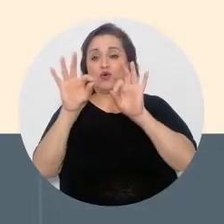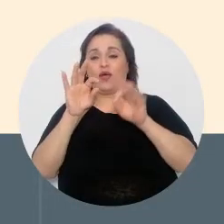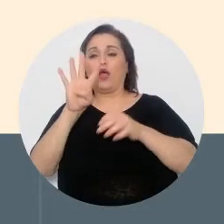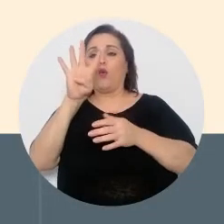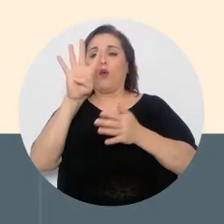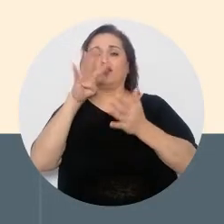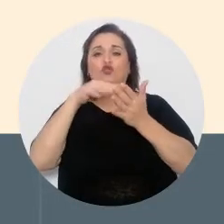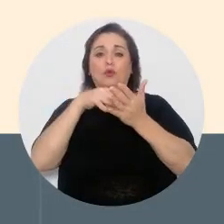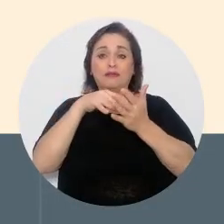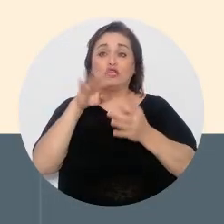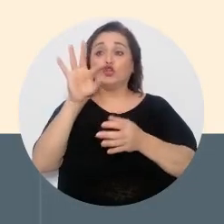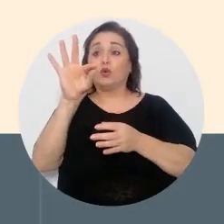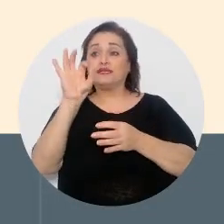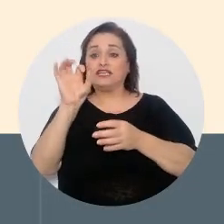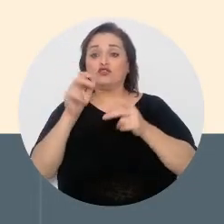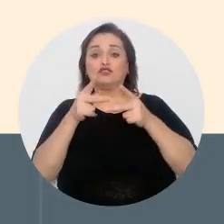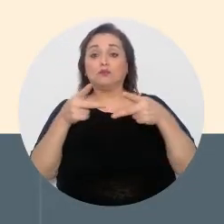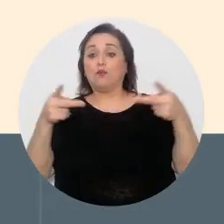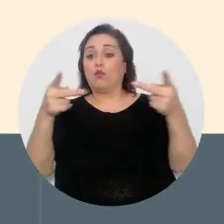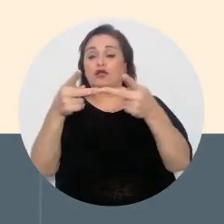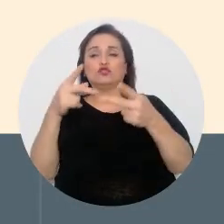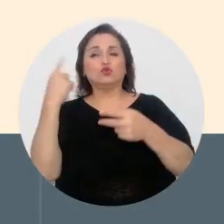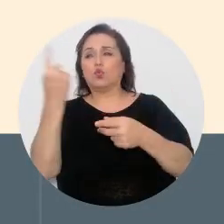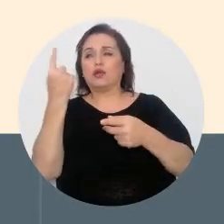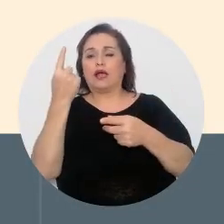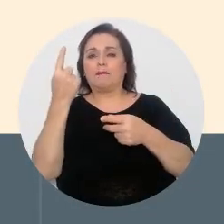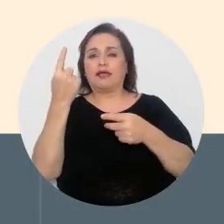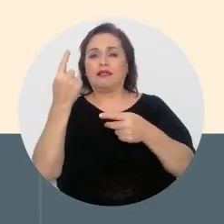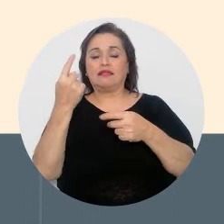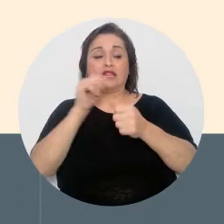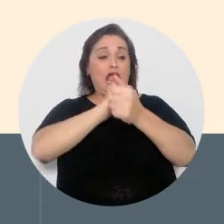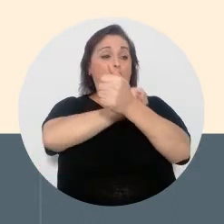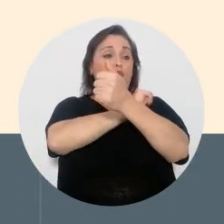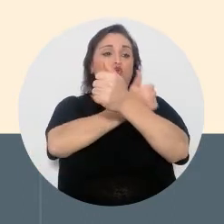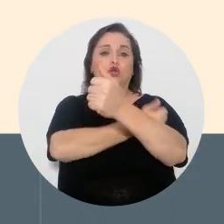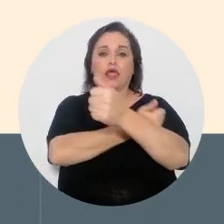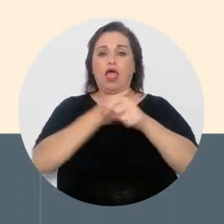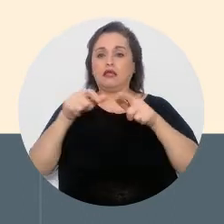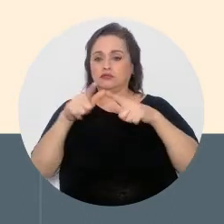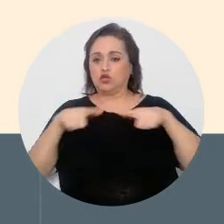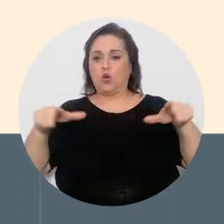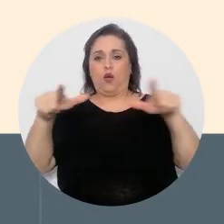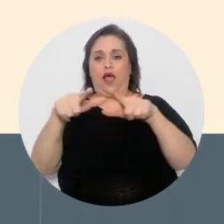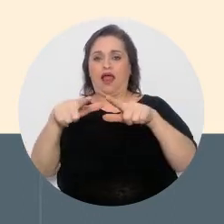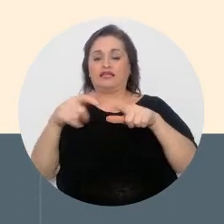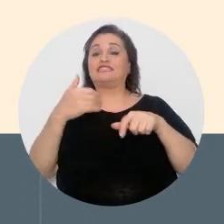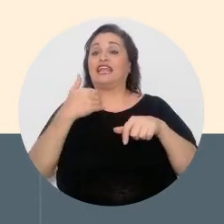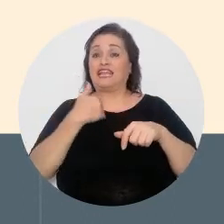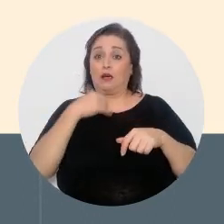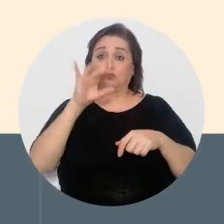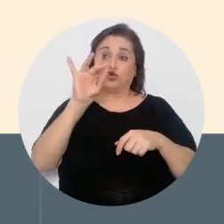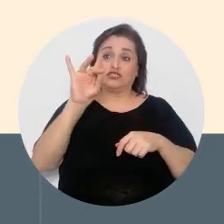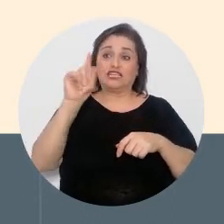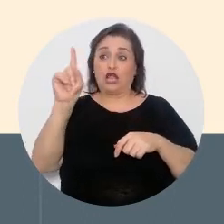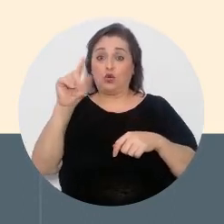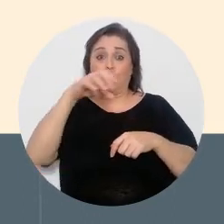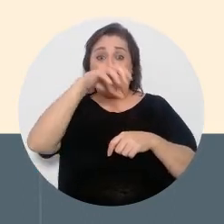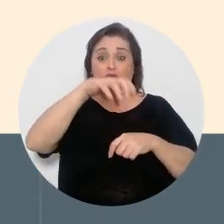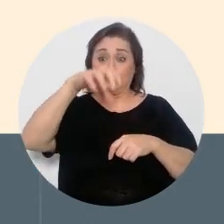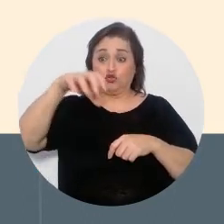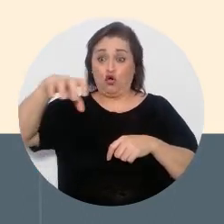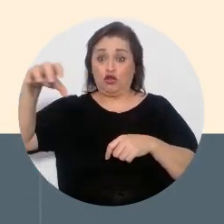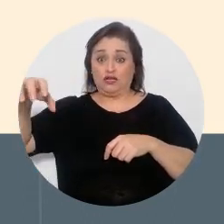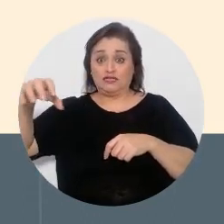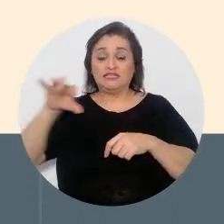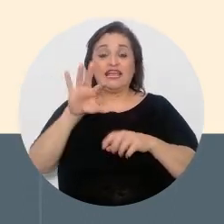elegir 4.900 cargos únicamente de autoridades locales. Teníamos 81 cantones,